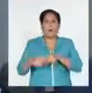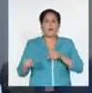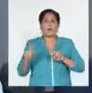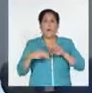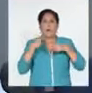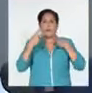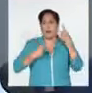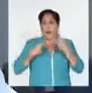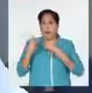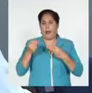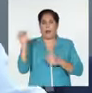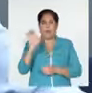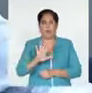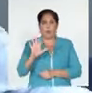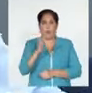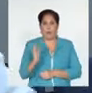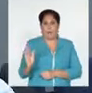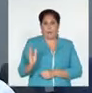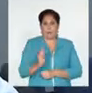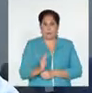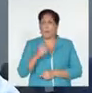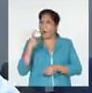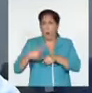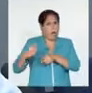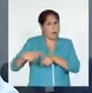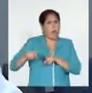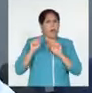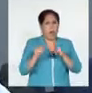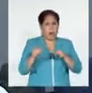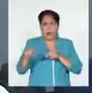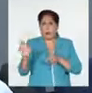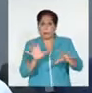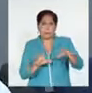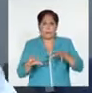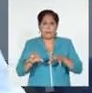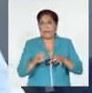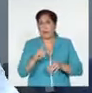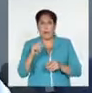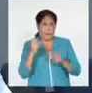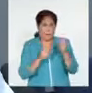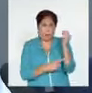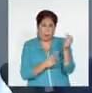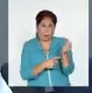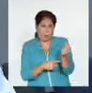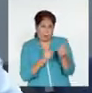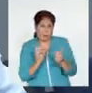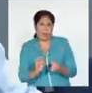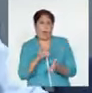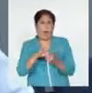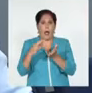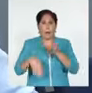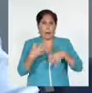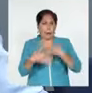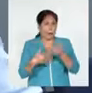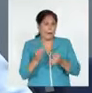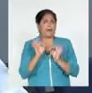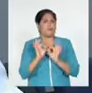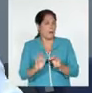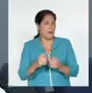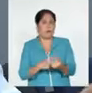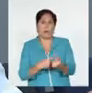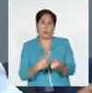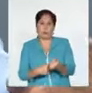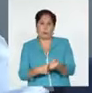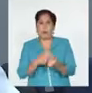que vinieron de Europa y lo comemos con otras combinaciones alimenticias Y eso te puede dar una idea de cómo se fueron